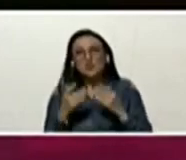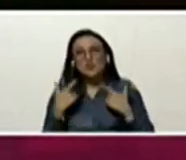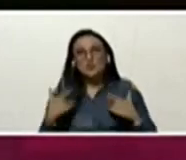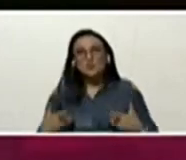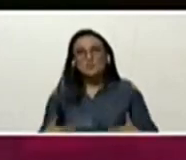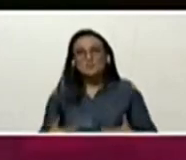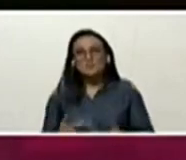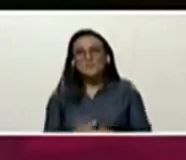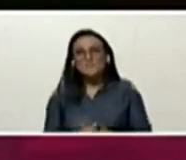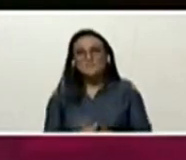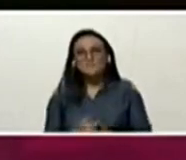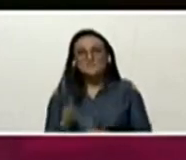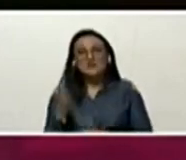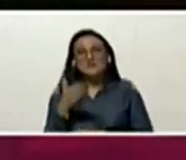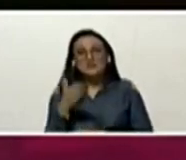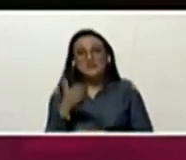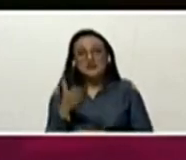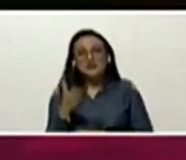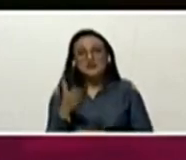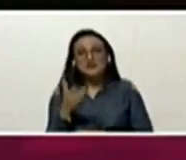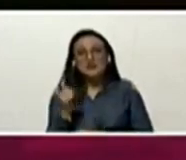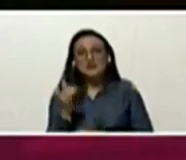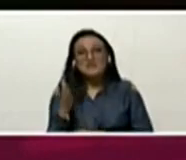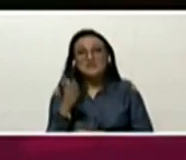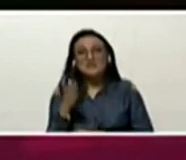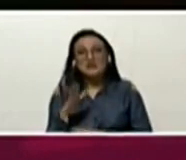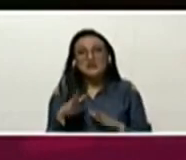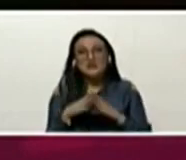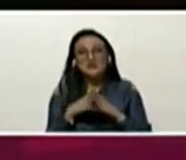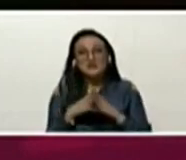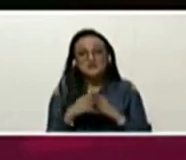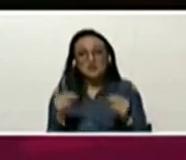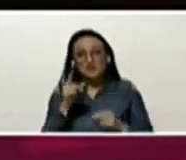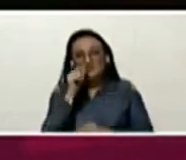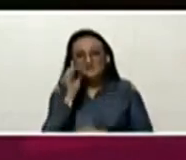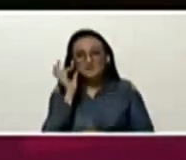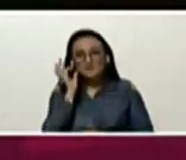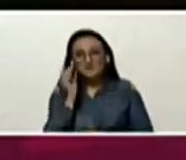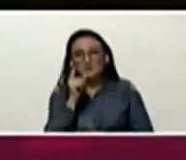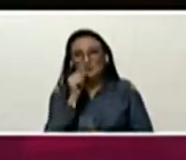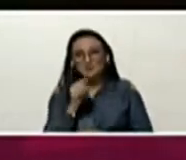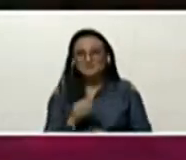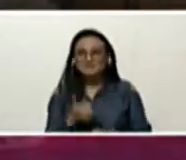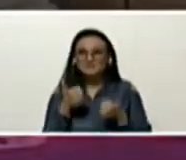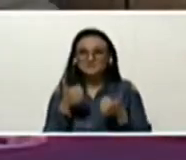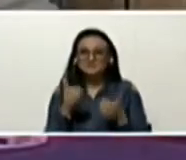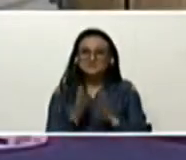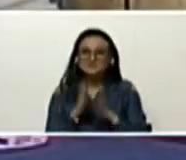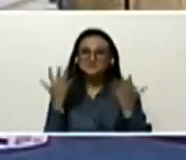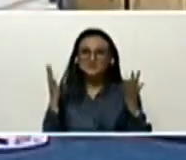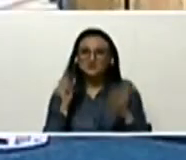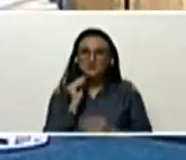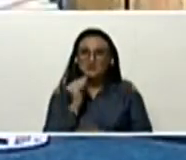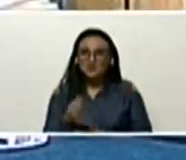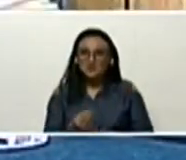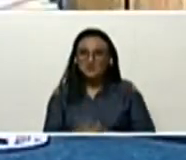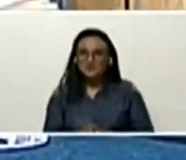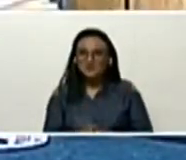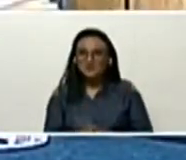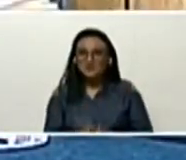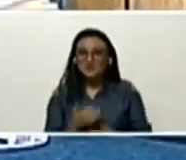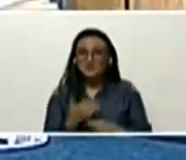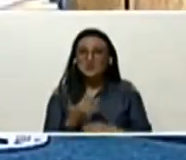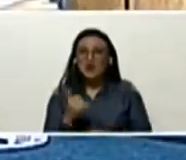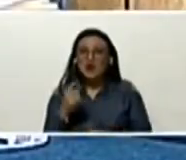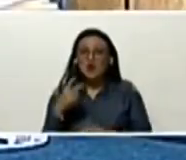humanidad. Correcto. Y la bandera de la ecología es una bandera de todas y de todos. Excelente. Bueno, un aplauso a la juventud. Igualmente